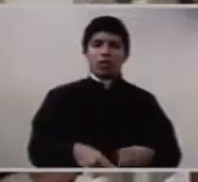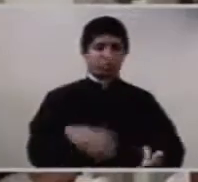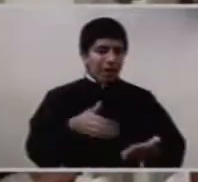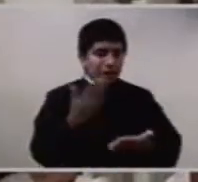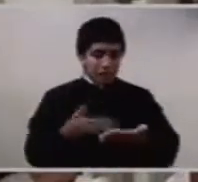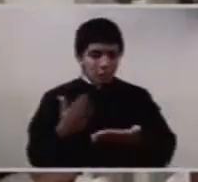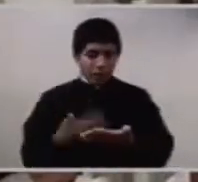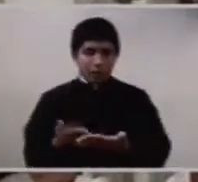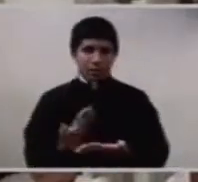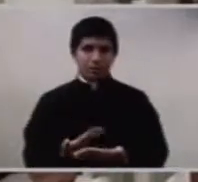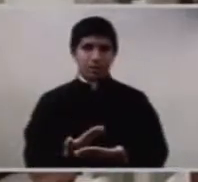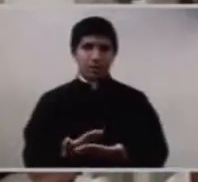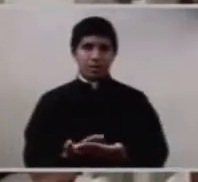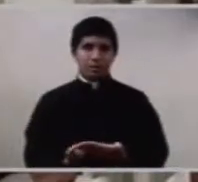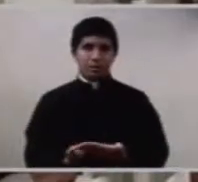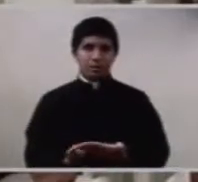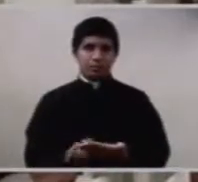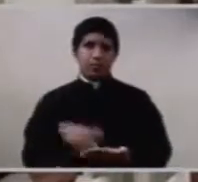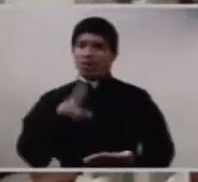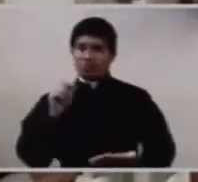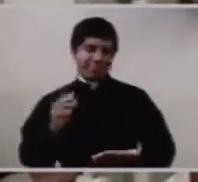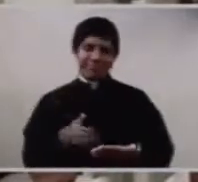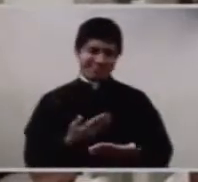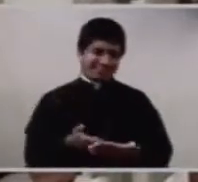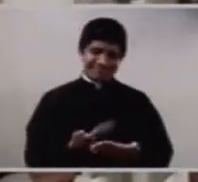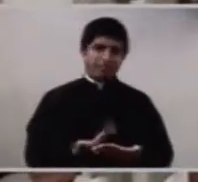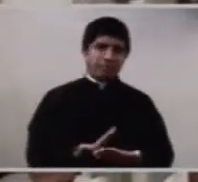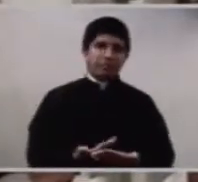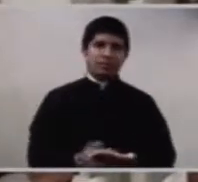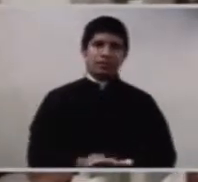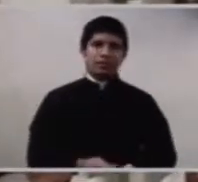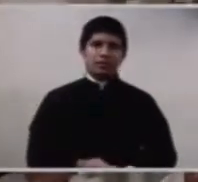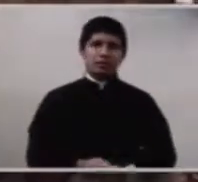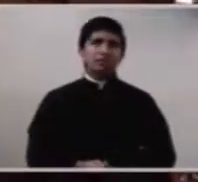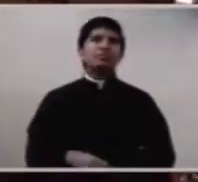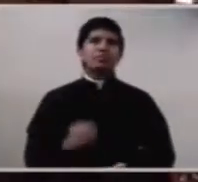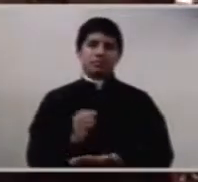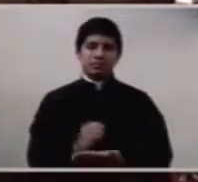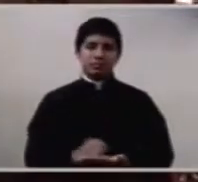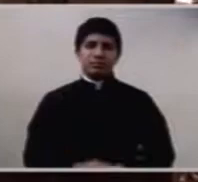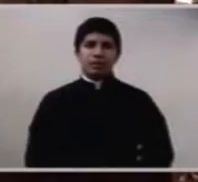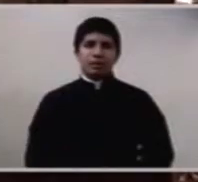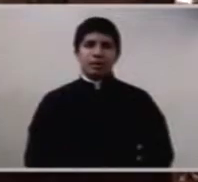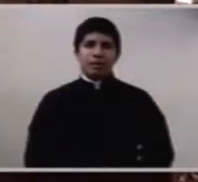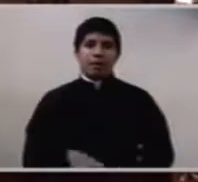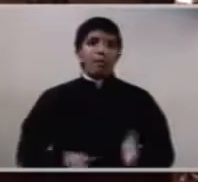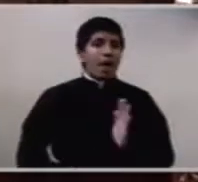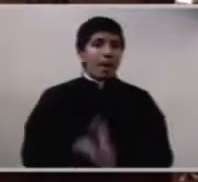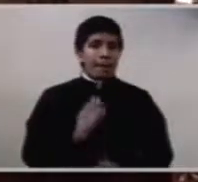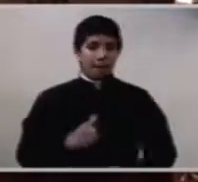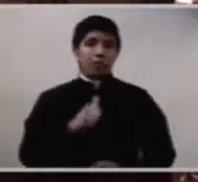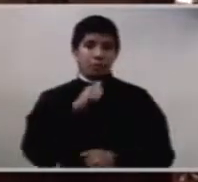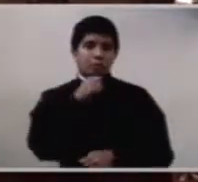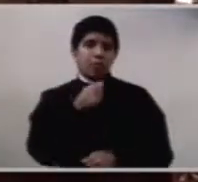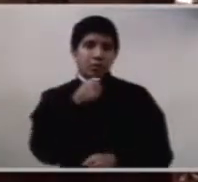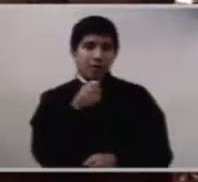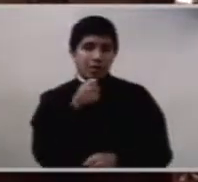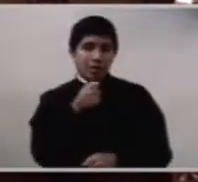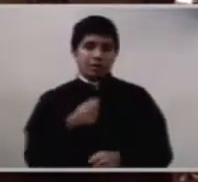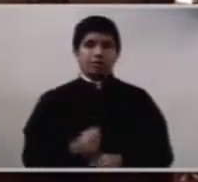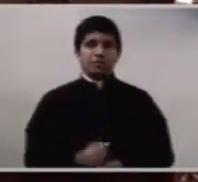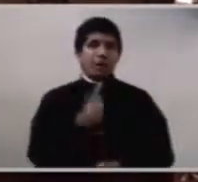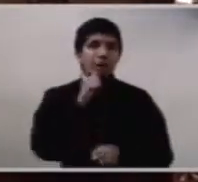sí, pero no lo hacíamos. Ve con tu abuelita, sí, al rato, pero